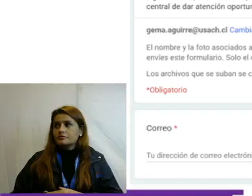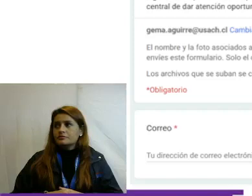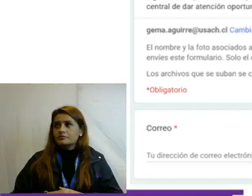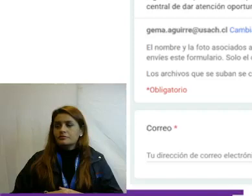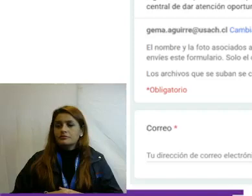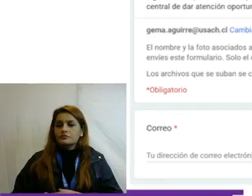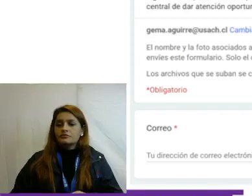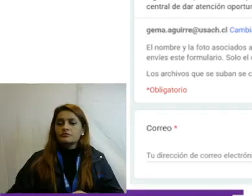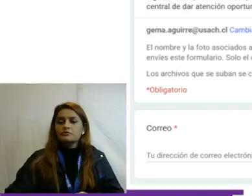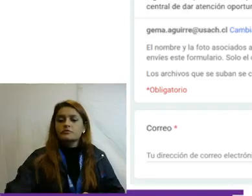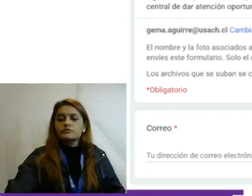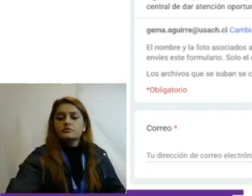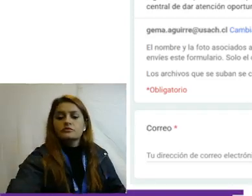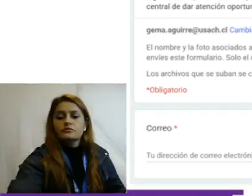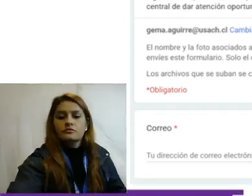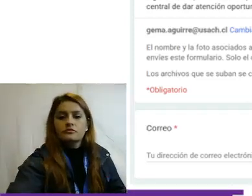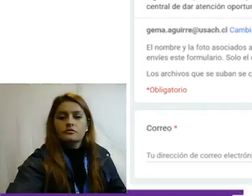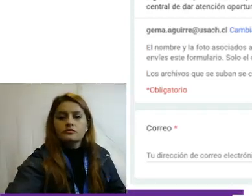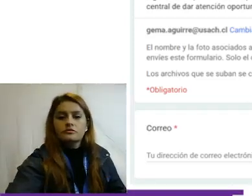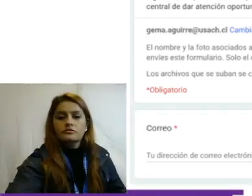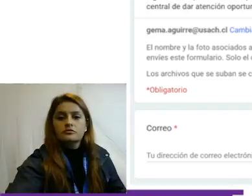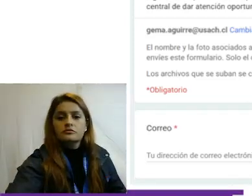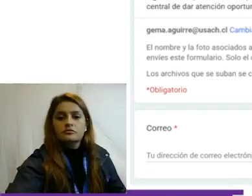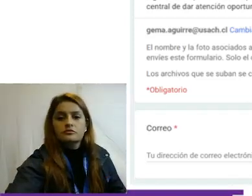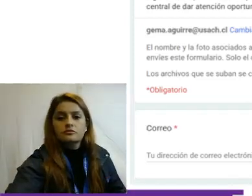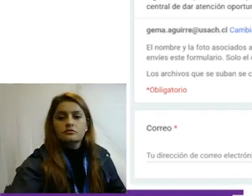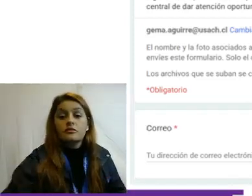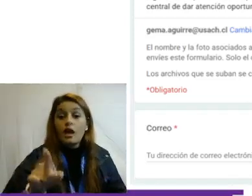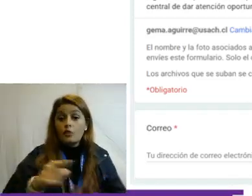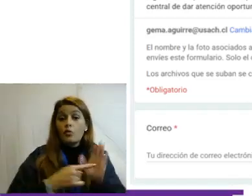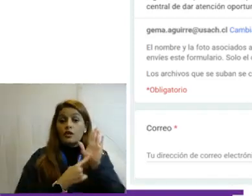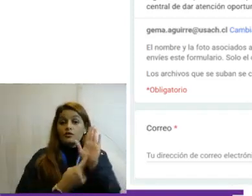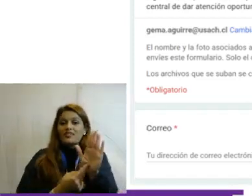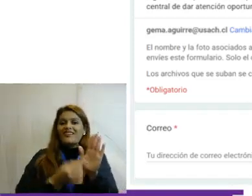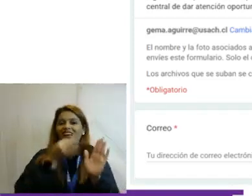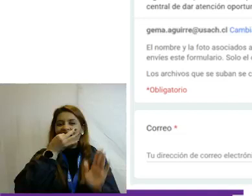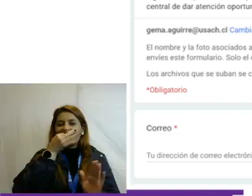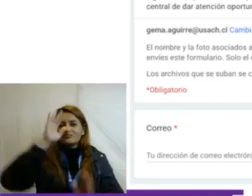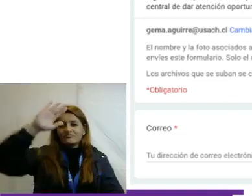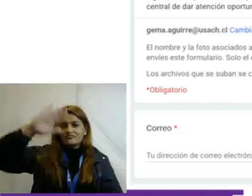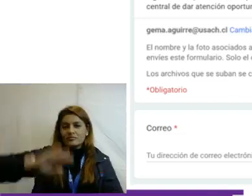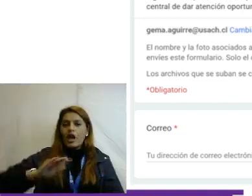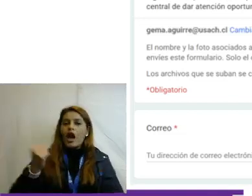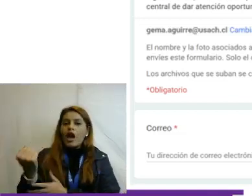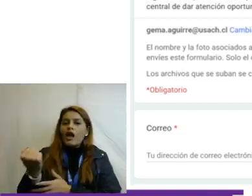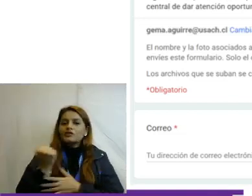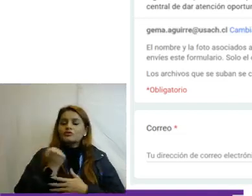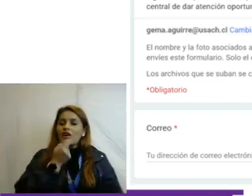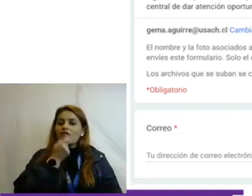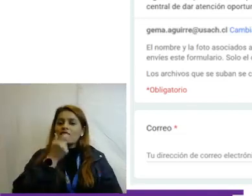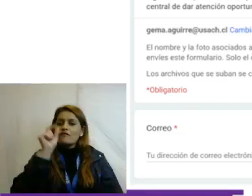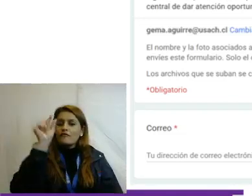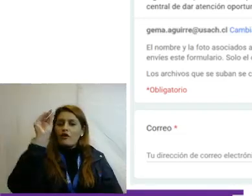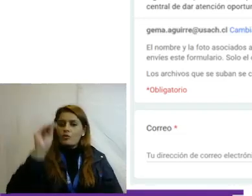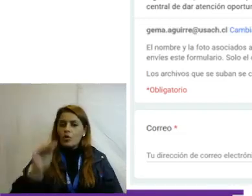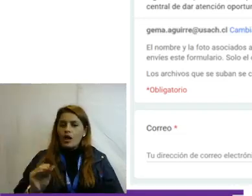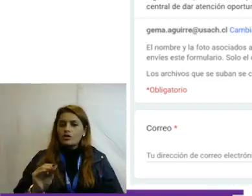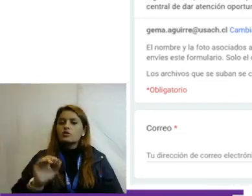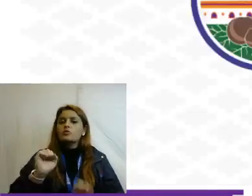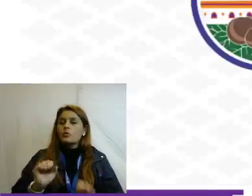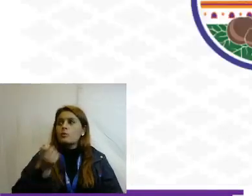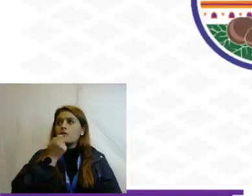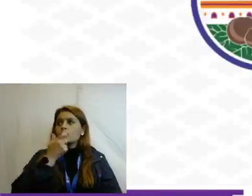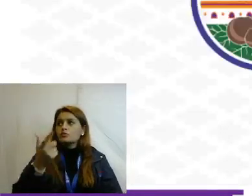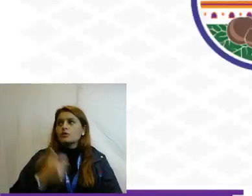Ahí se puede ver un poquito el ejemplo del formulario, que es bien simple y nos ha ayudado bastante a canalizar las denuncias ambientales.